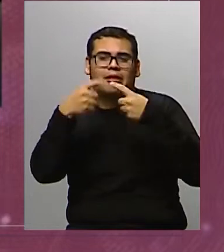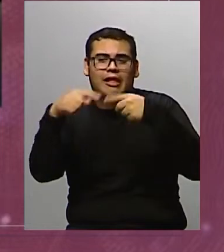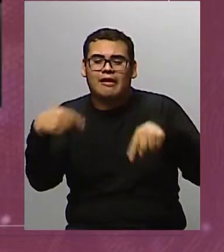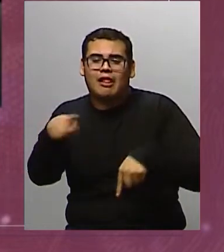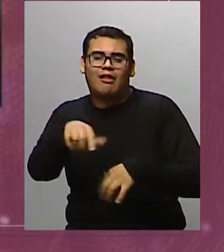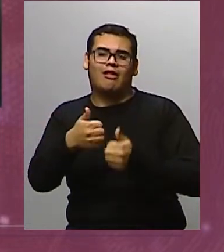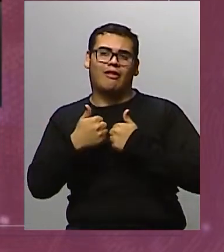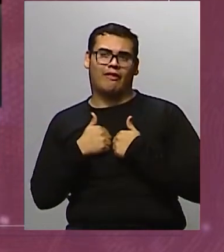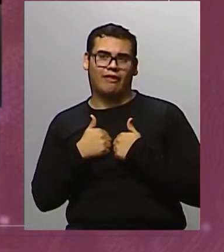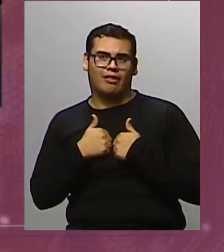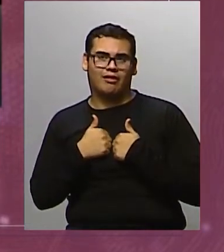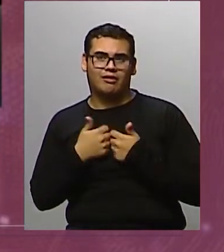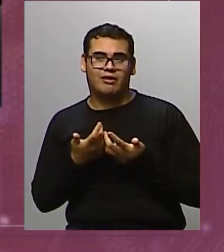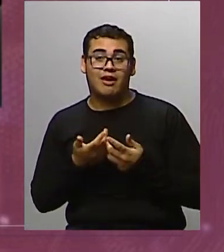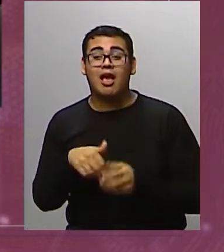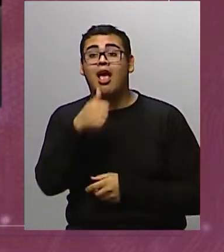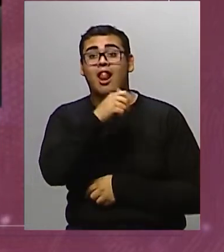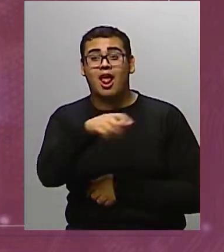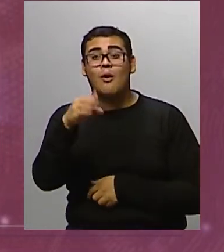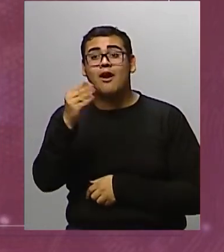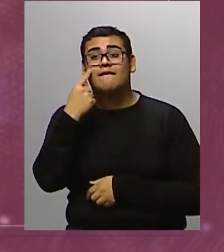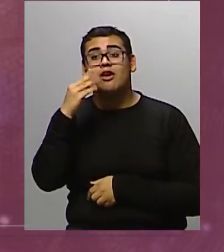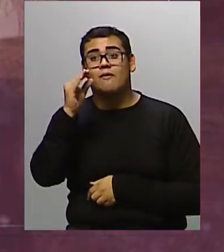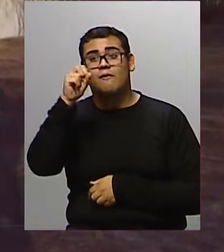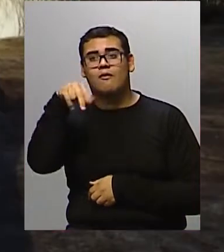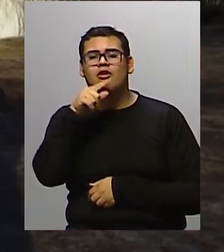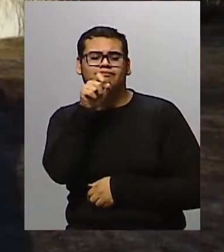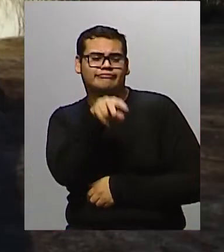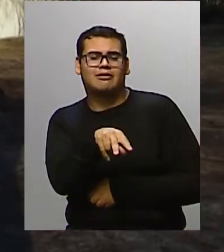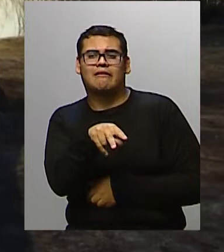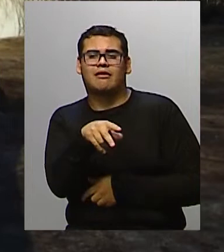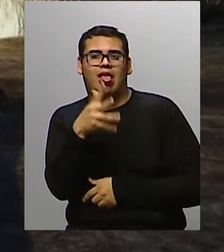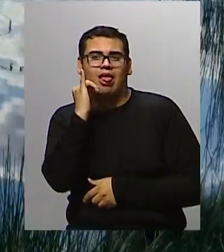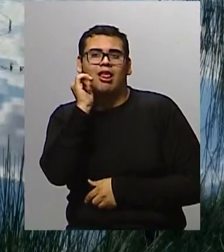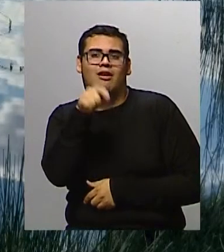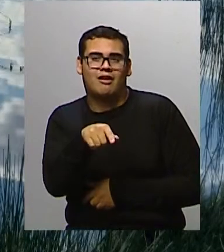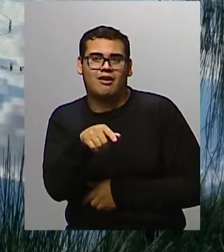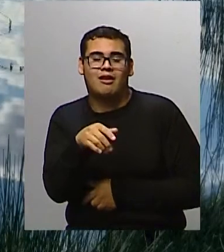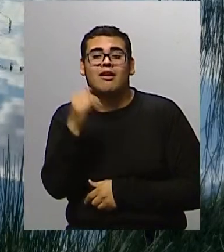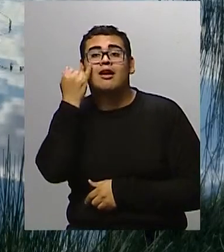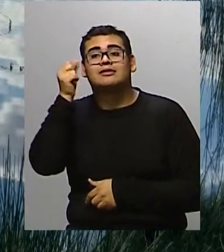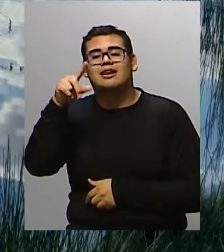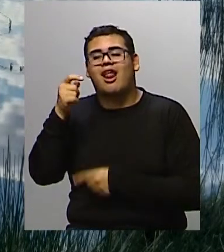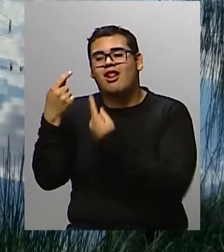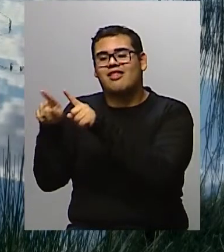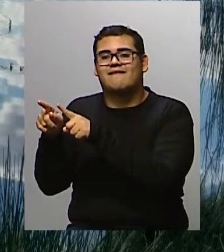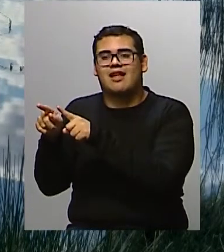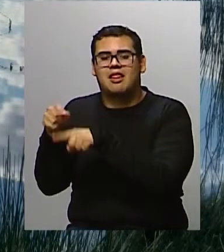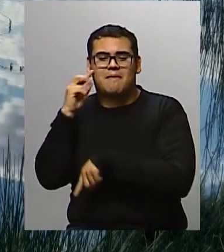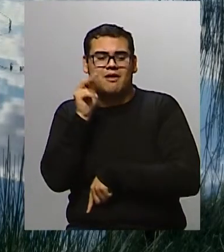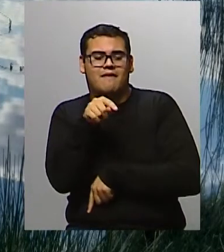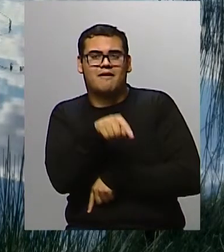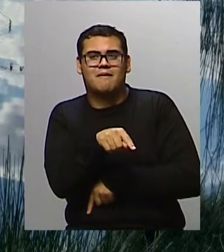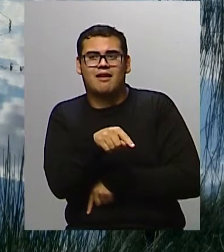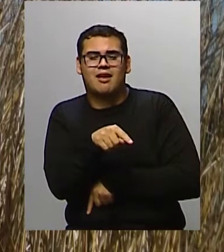que es la cara visible de lo que nos está pasando. Lo que pasa es que Yancarelo no se ve, es raro que lo vean. Claro. La laguna del Viborón es un